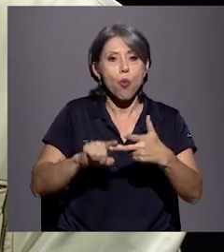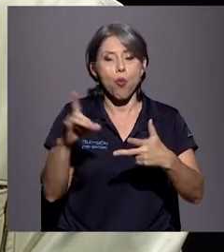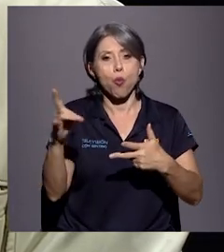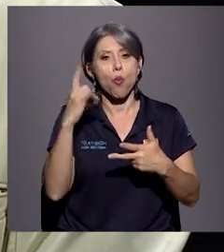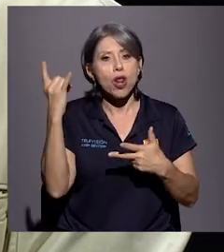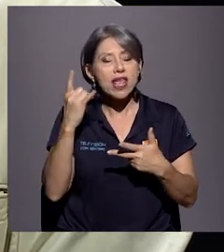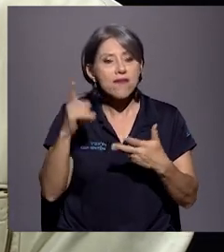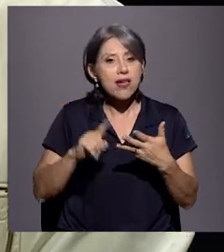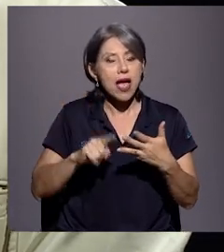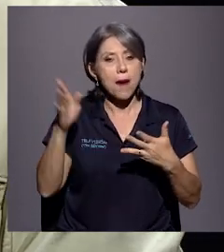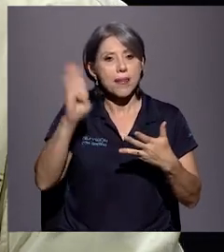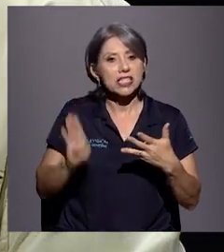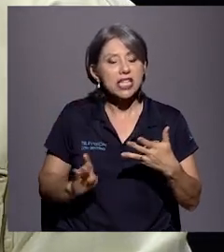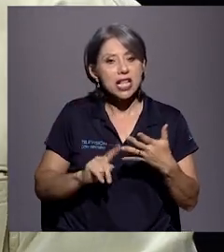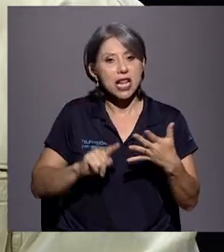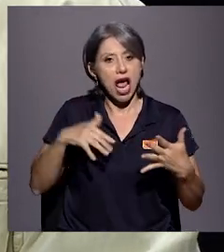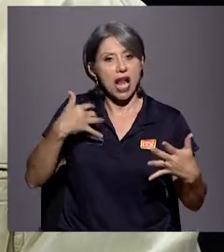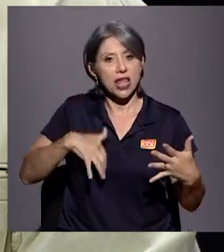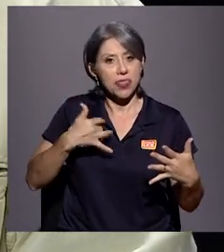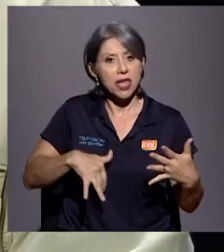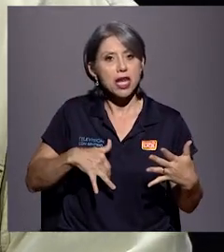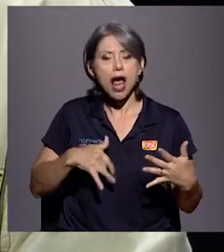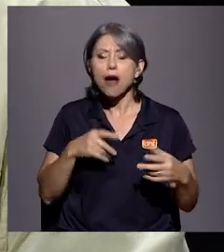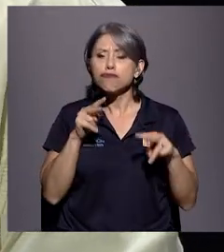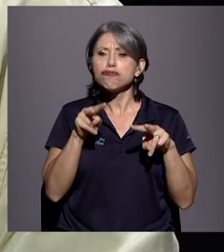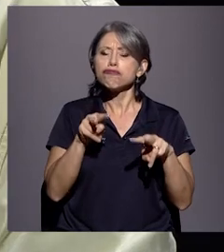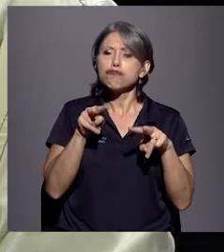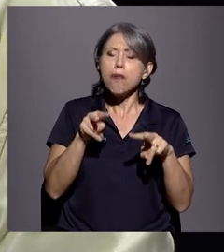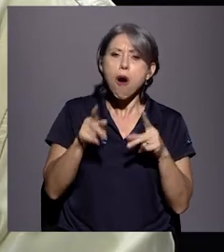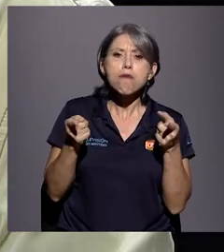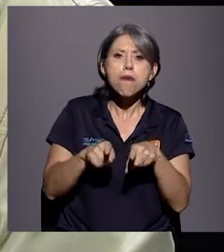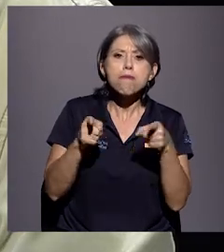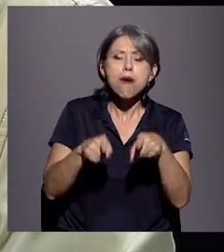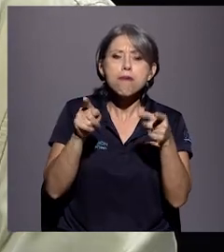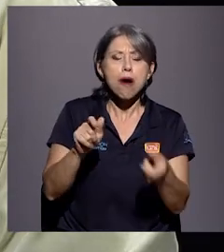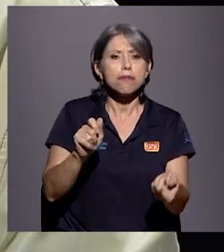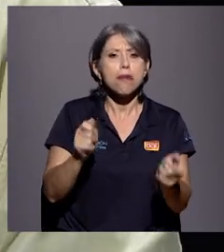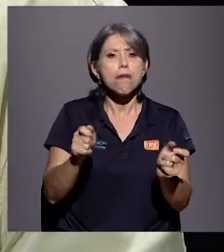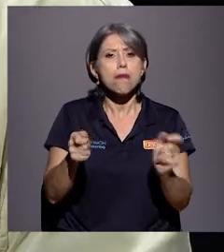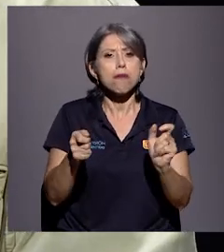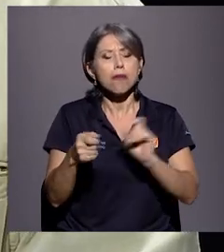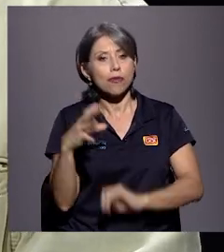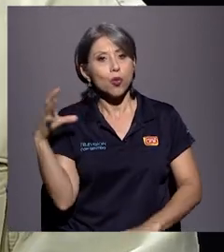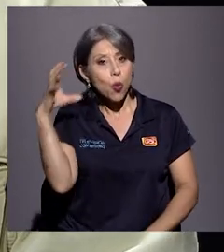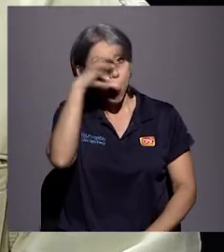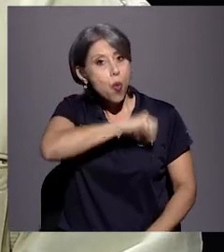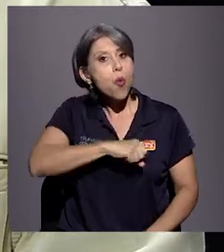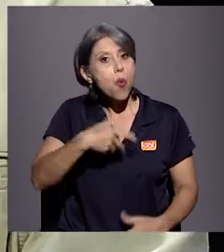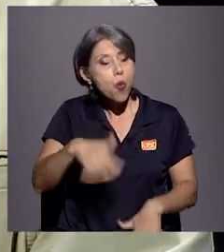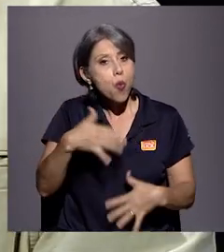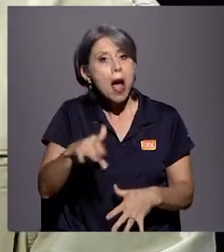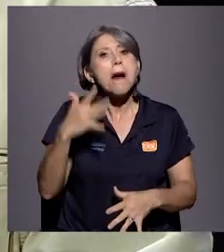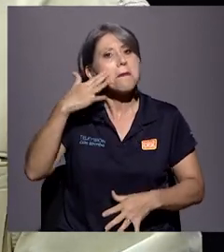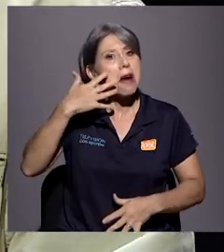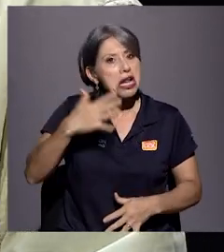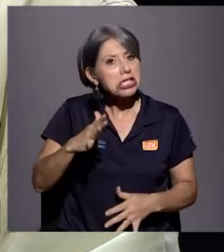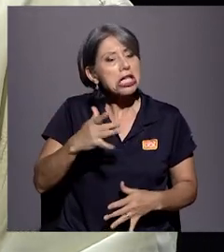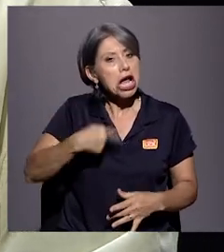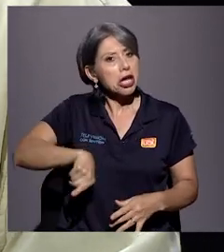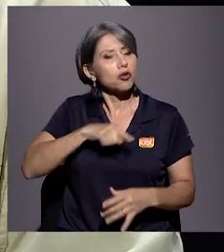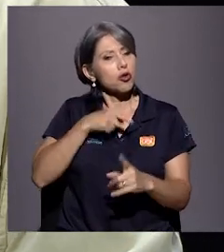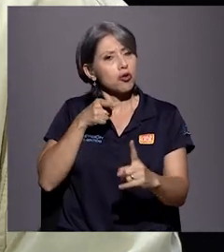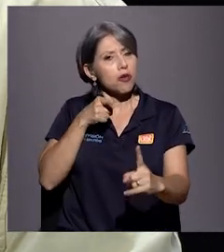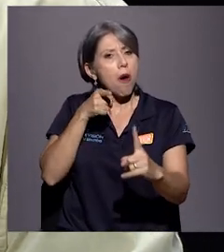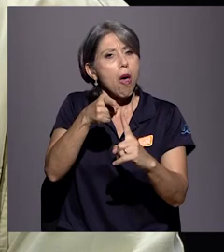Bolivia, en Brasil, en Argentina, fueron notables, ¿no? Y eso parecía indicar que estábamos en un camino